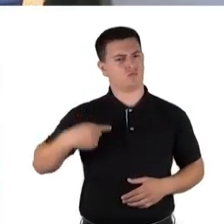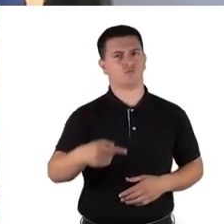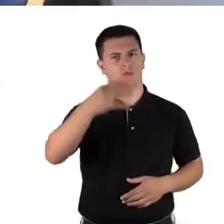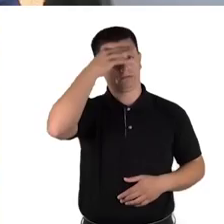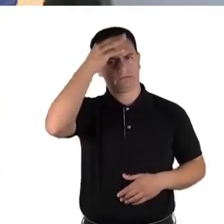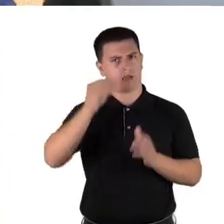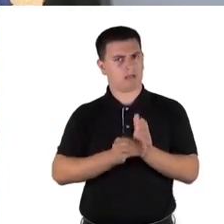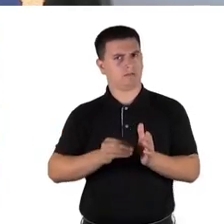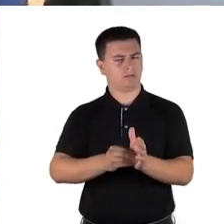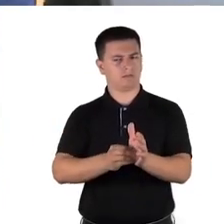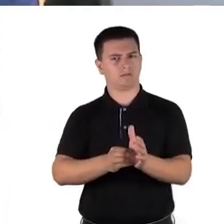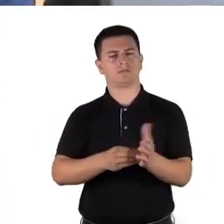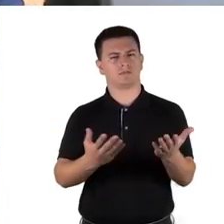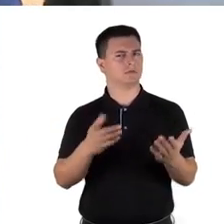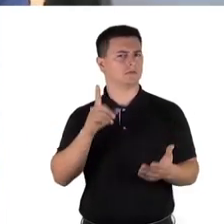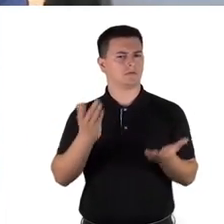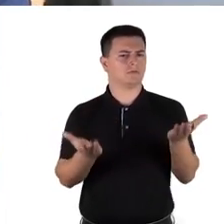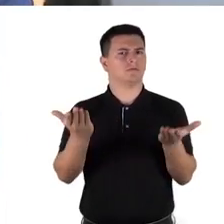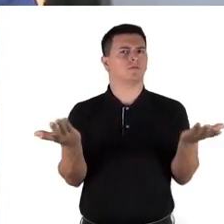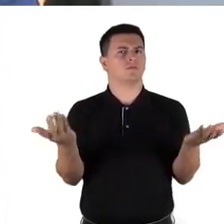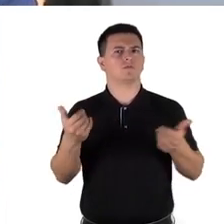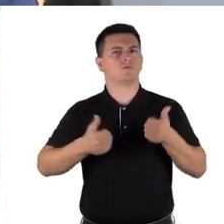equilibrio de una rutina en la